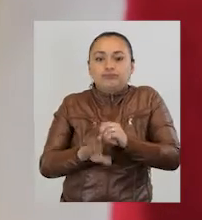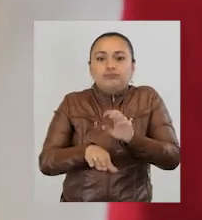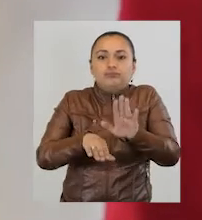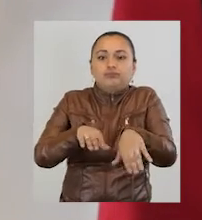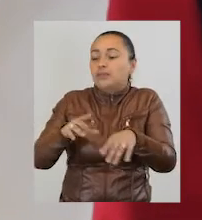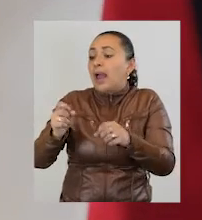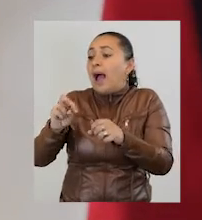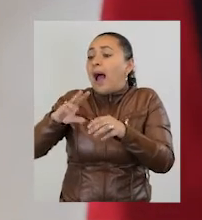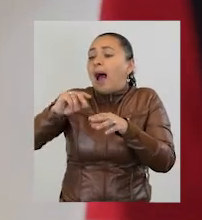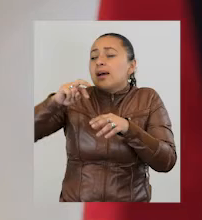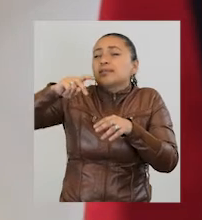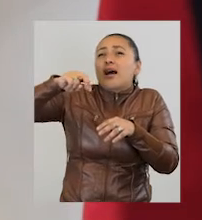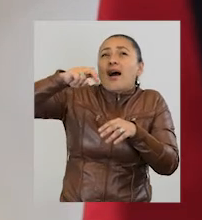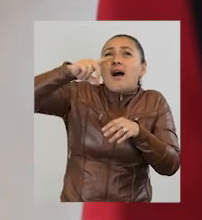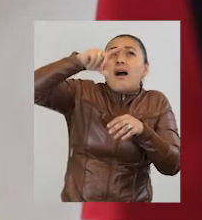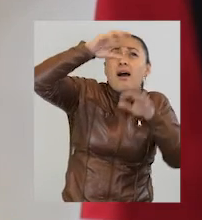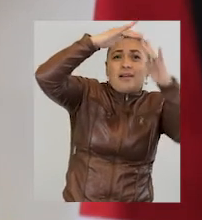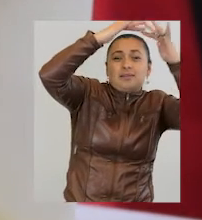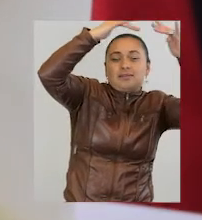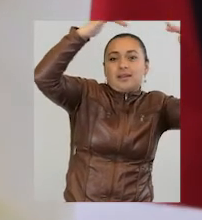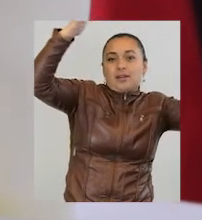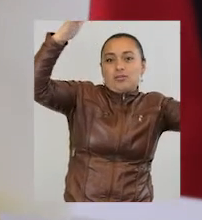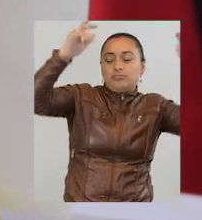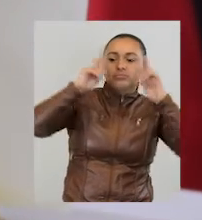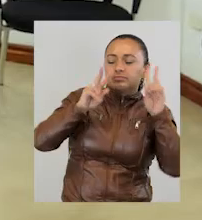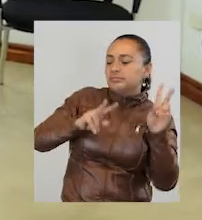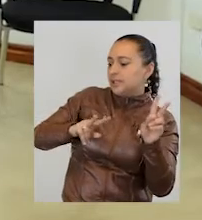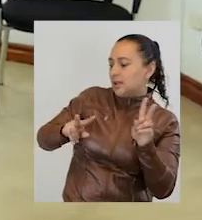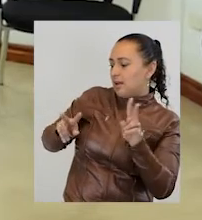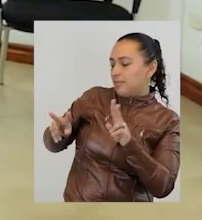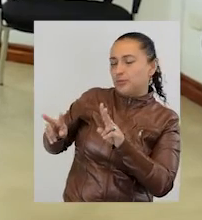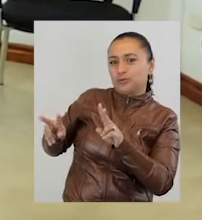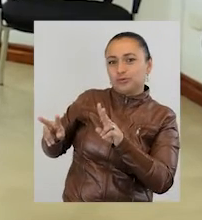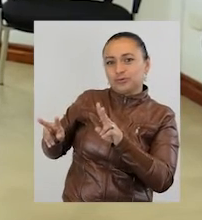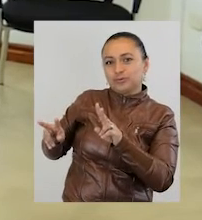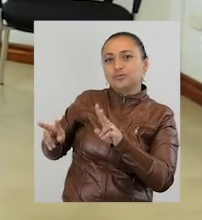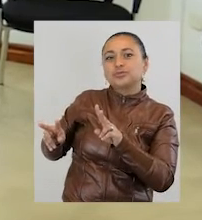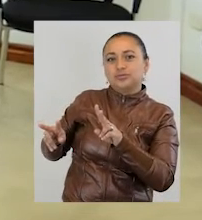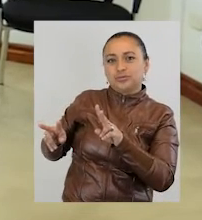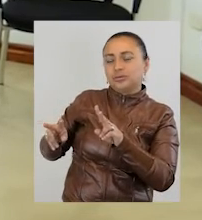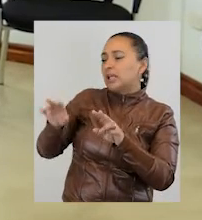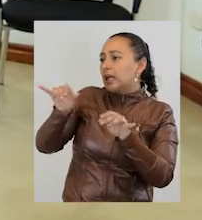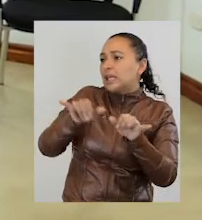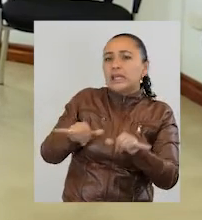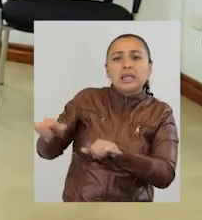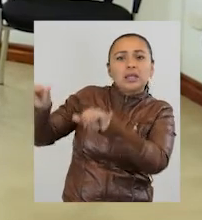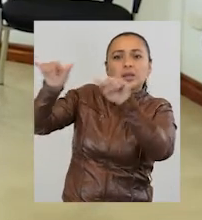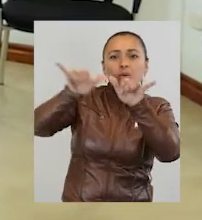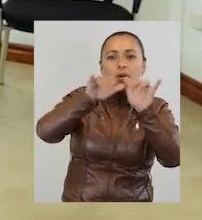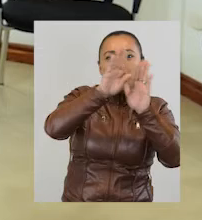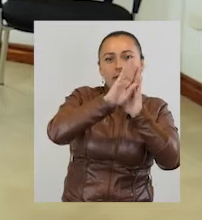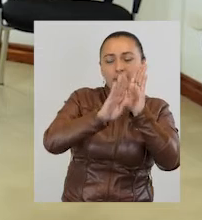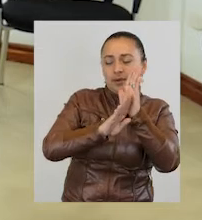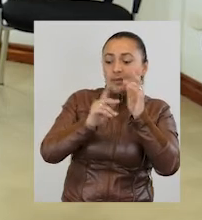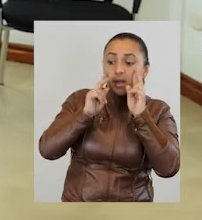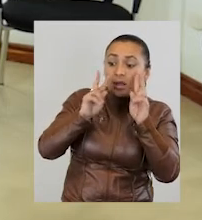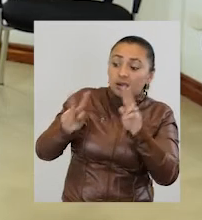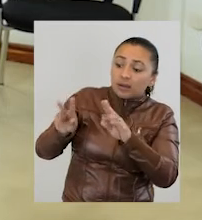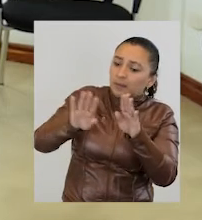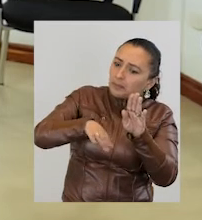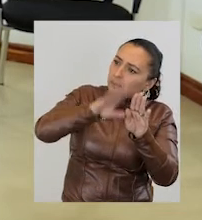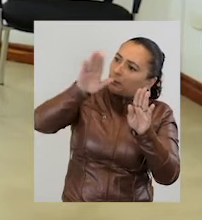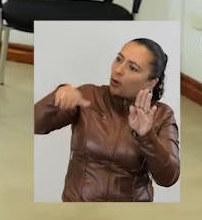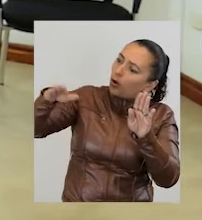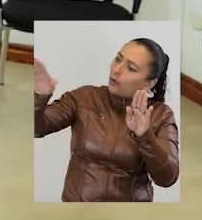cielo, miramos el monte, como Israel miraba el Sinaí en su éxodo. En